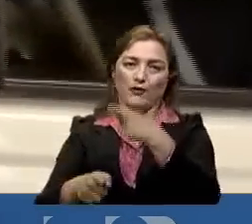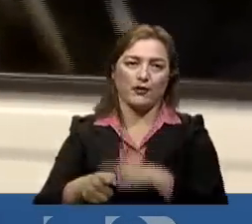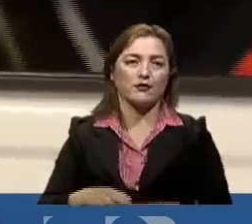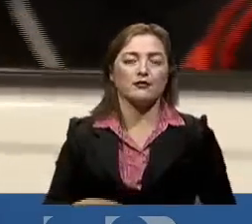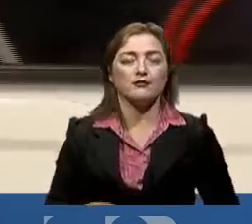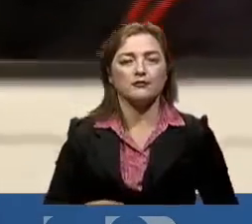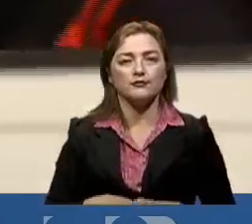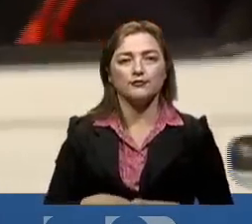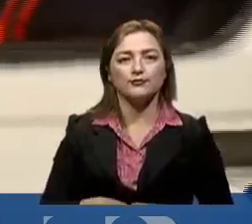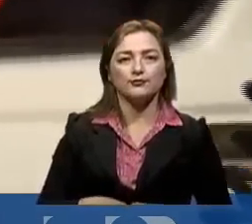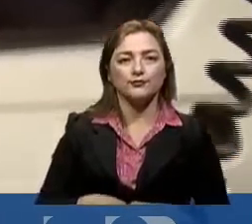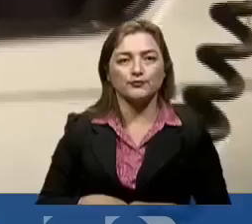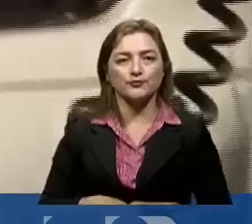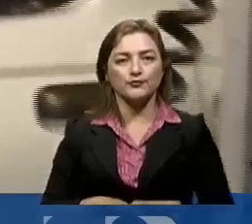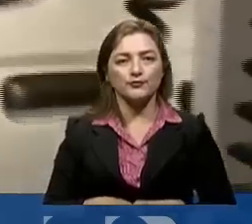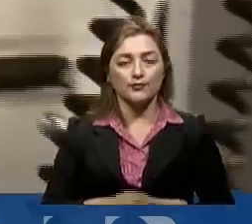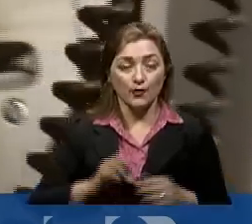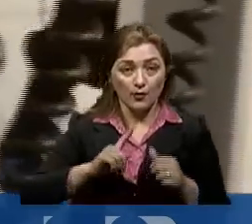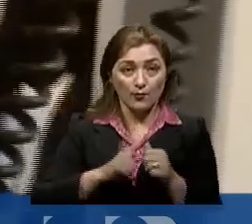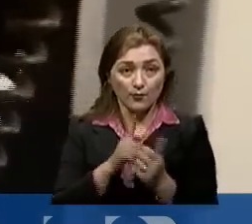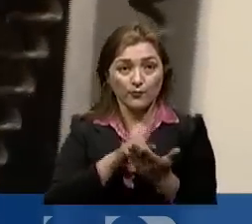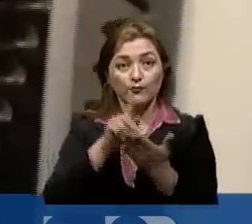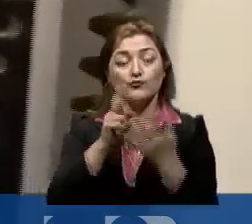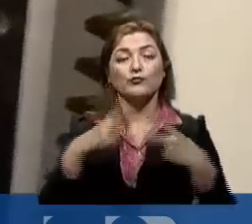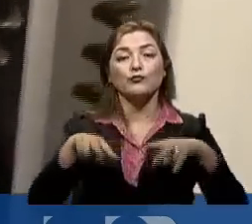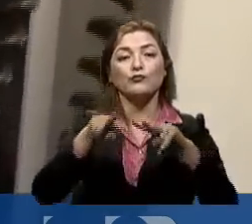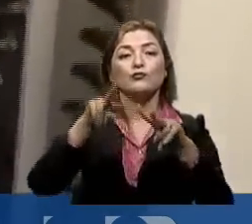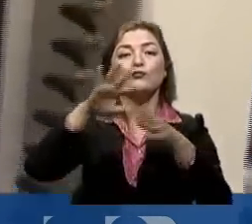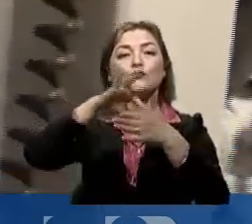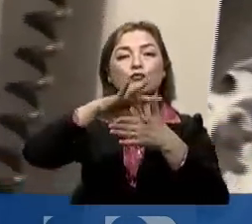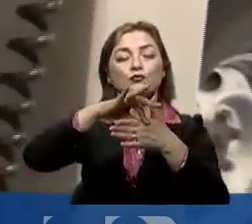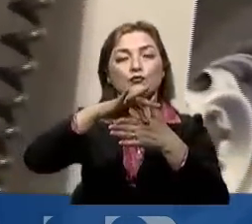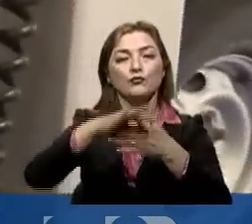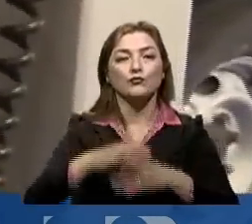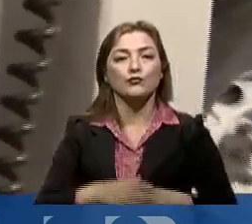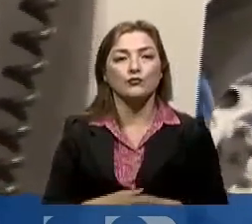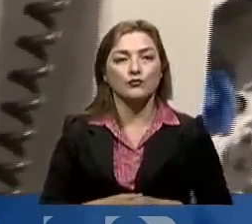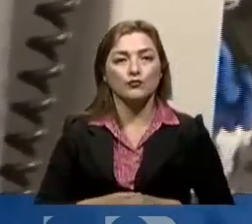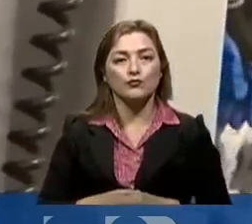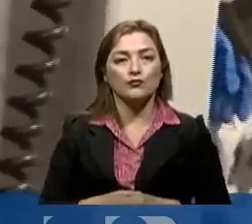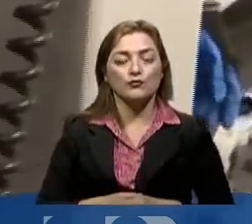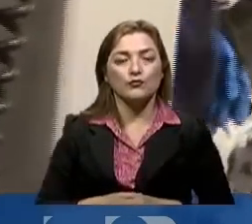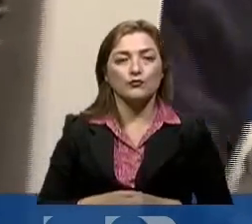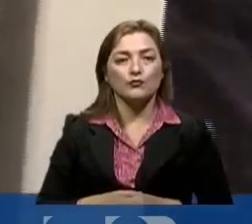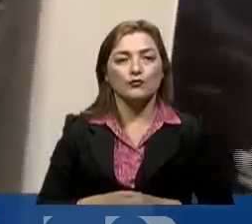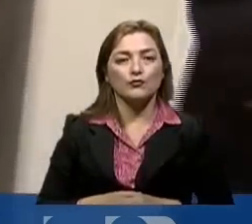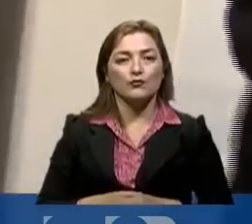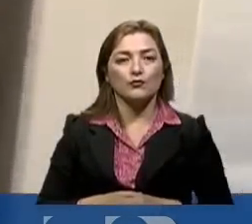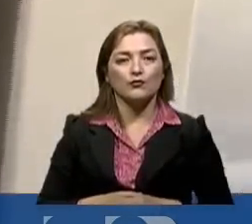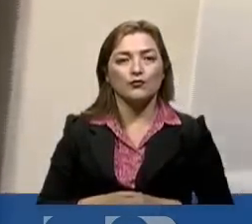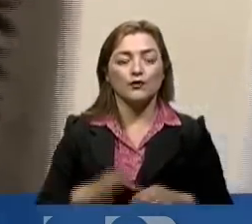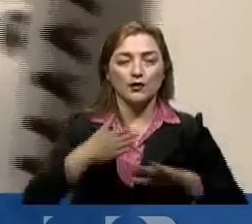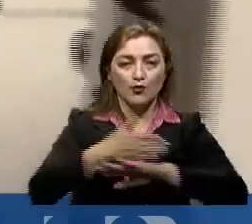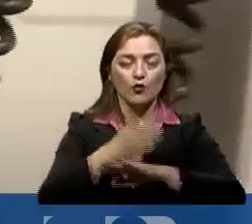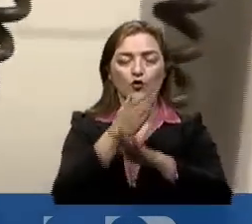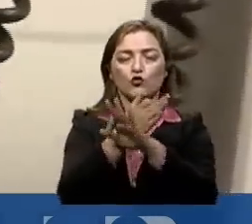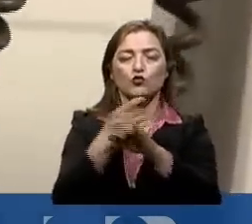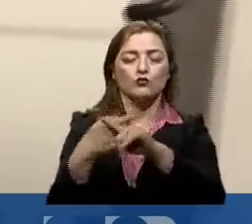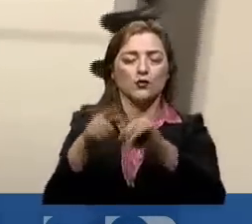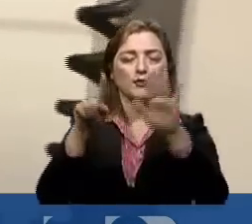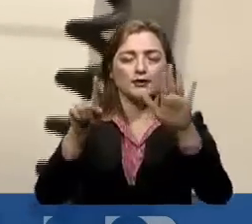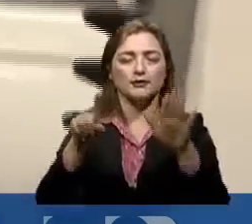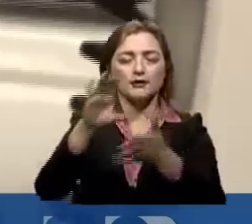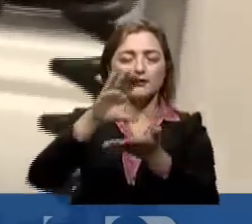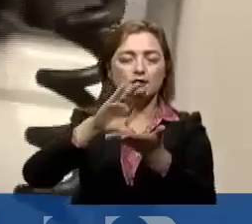Exactamente, tiene que primero cancelar los valores pendientes y en ese sentido, toda vez cancelado, puede tomar su turno en cualquiera de los